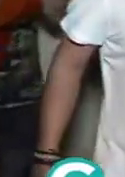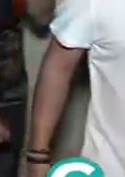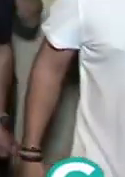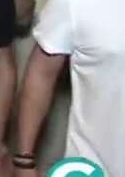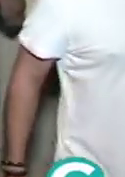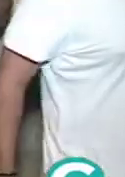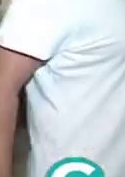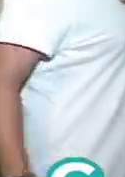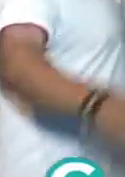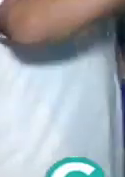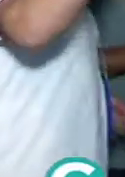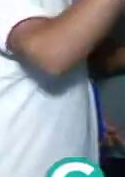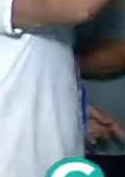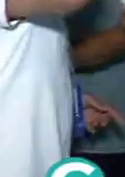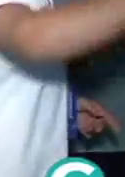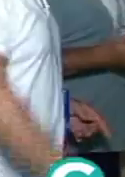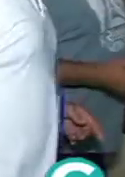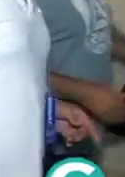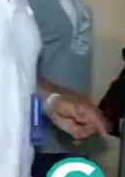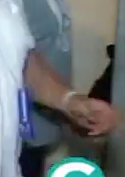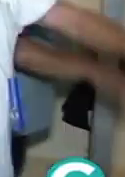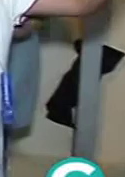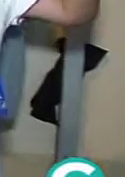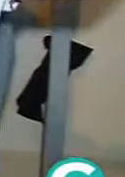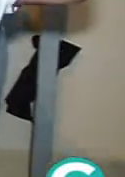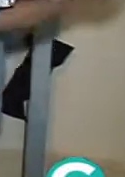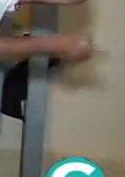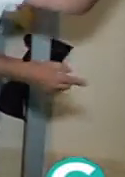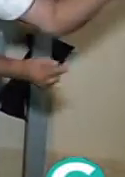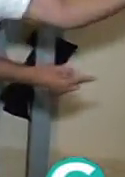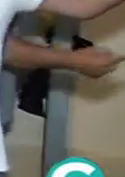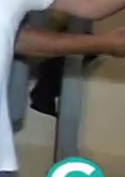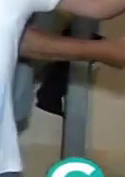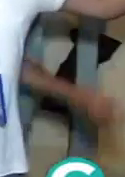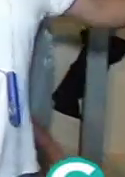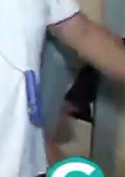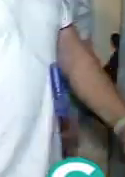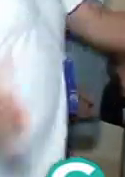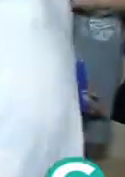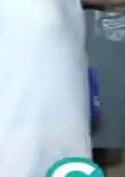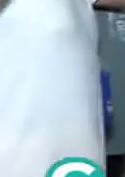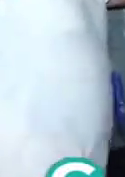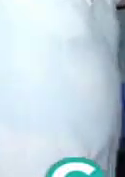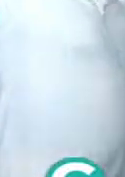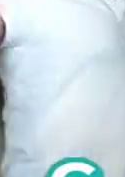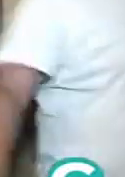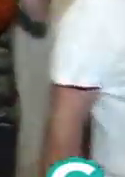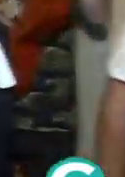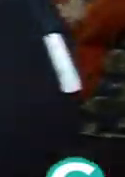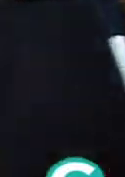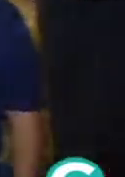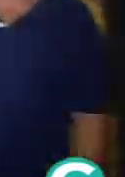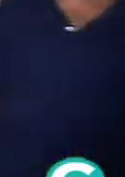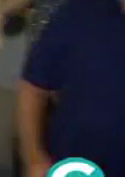Y es que yo no guardo disfraces, yo guardo una vida entera.